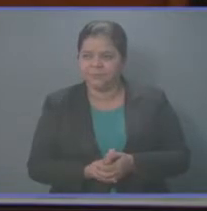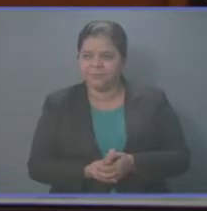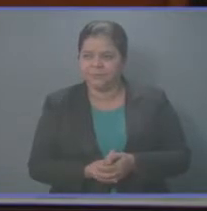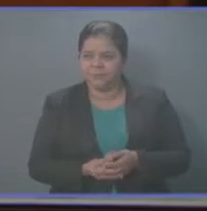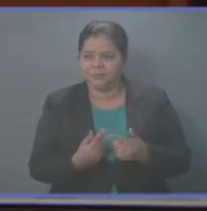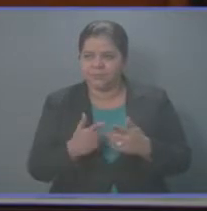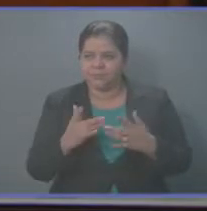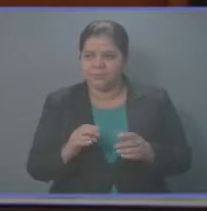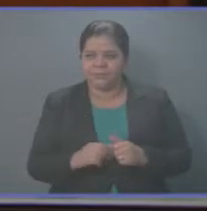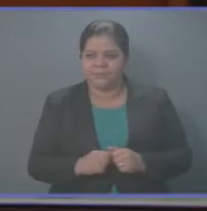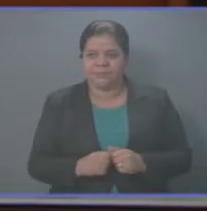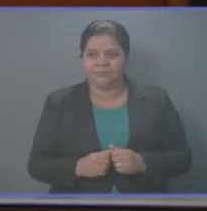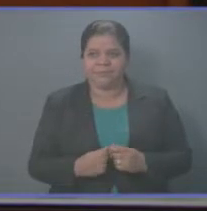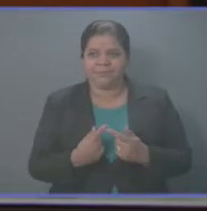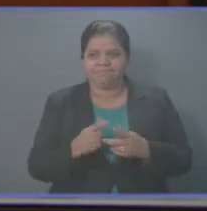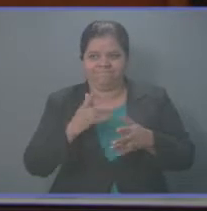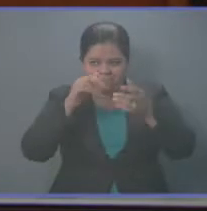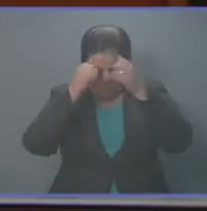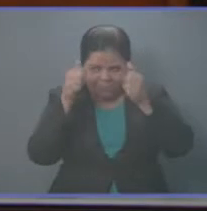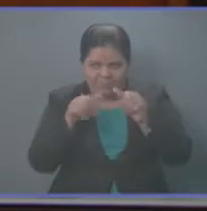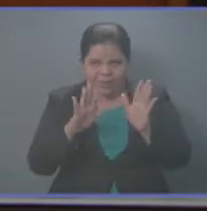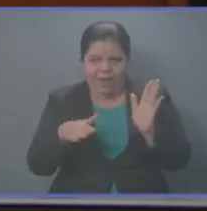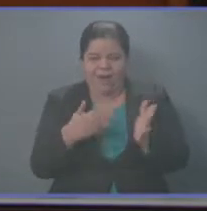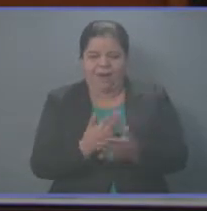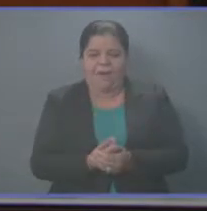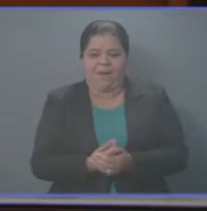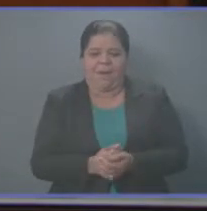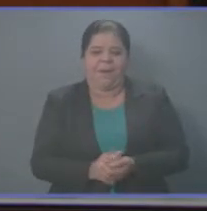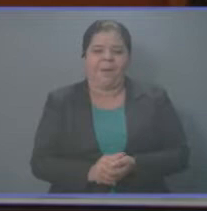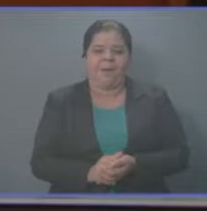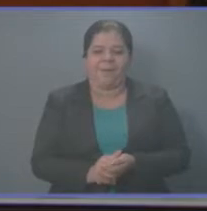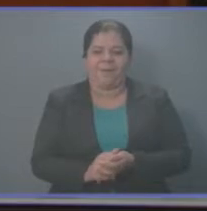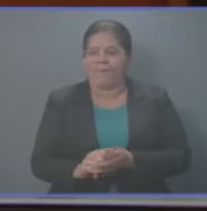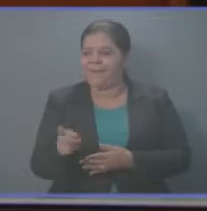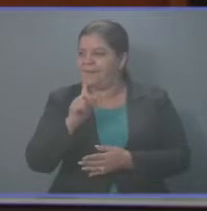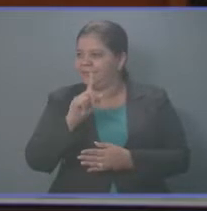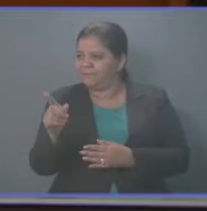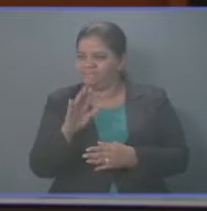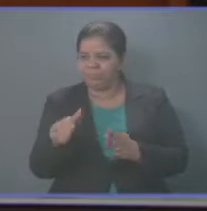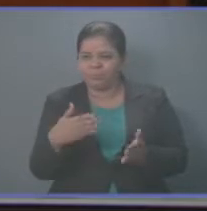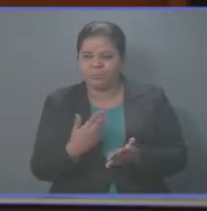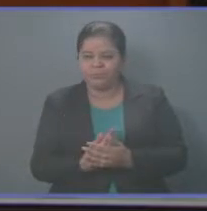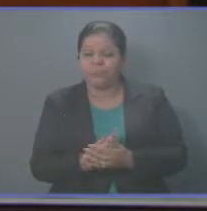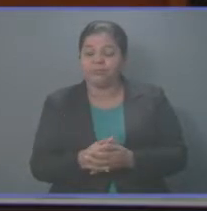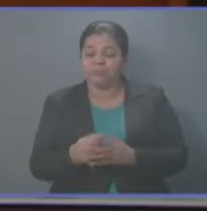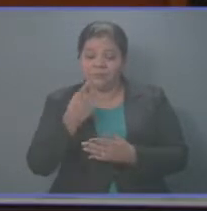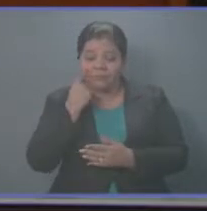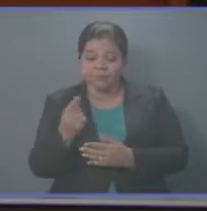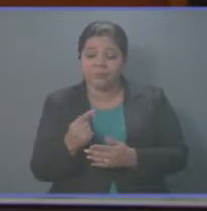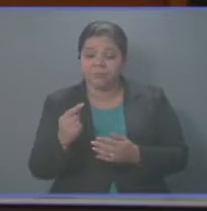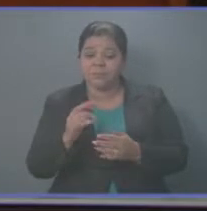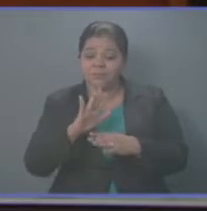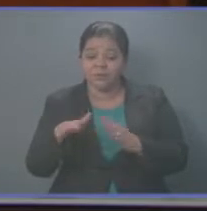se fueron para no apechugar